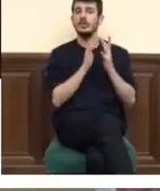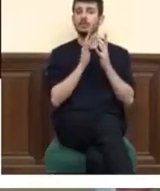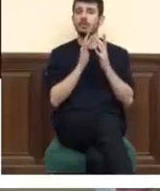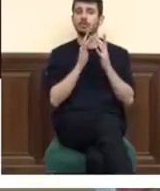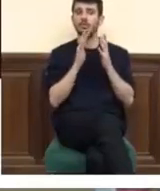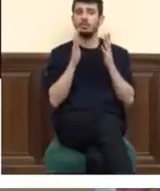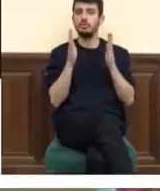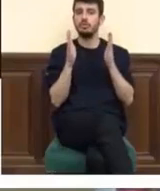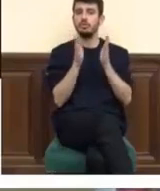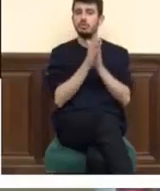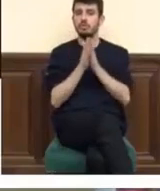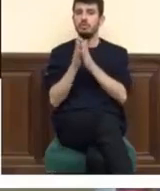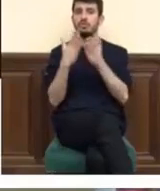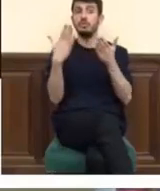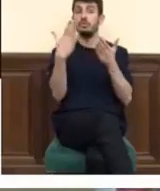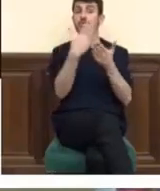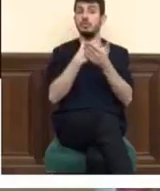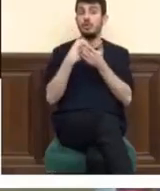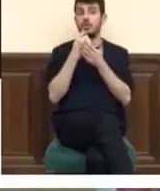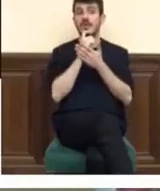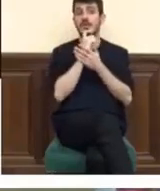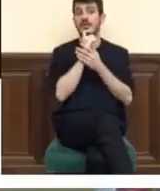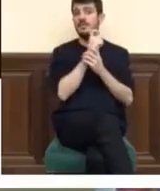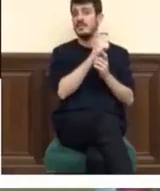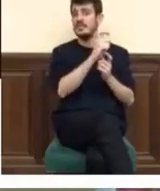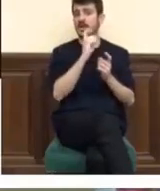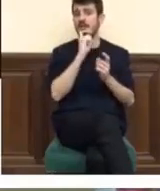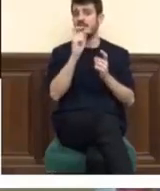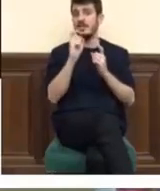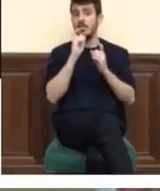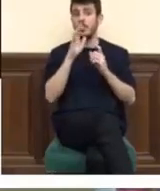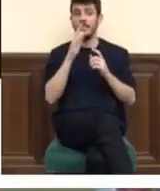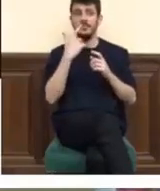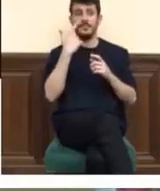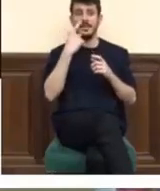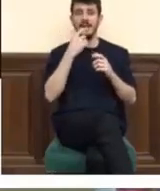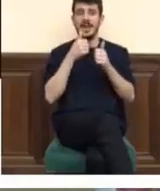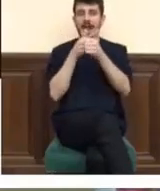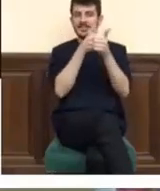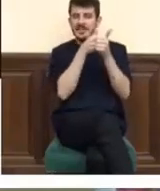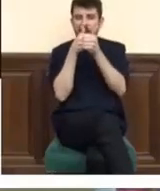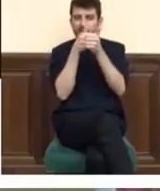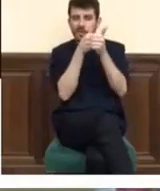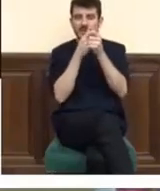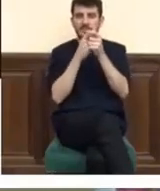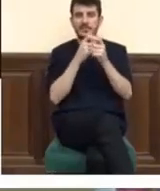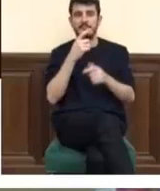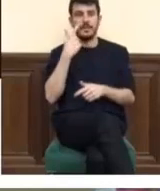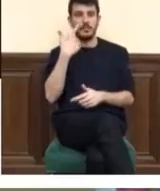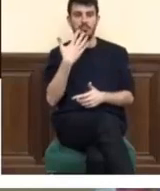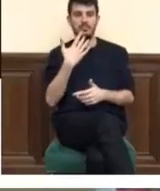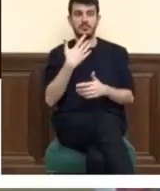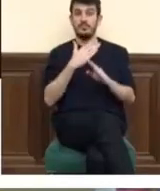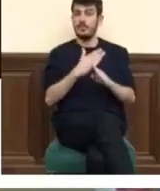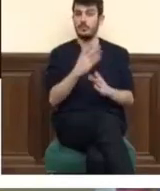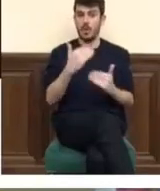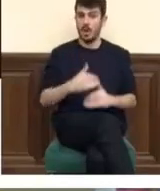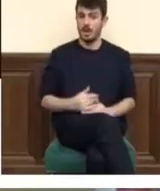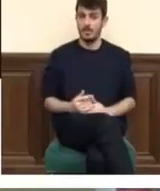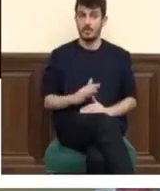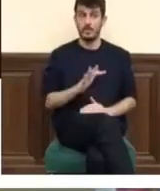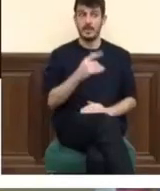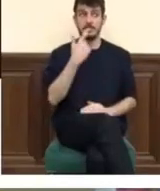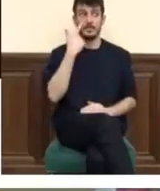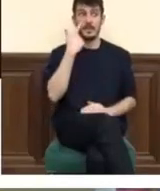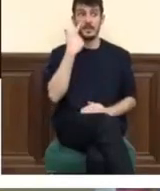contactos, porque los famosos rastreadores son insuficientes. Y miren, ya